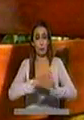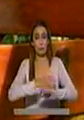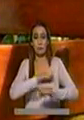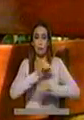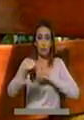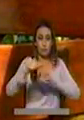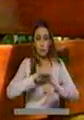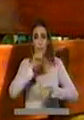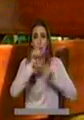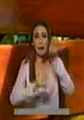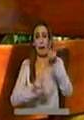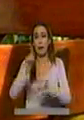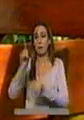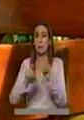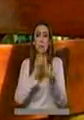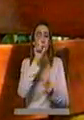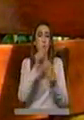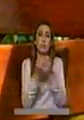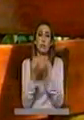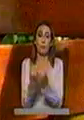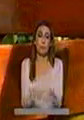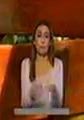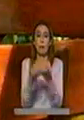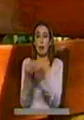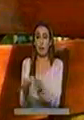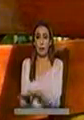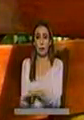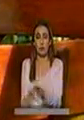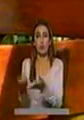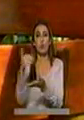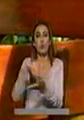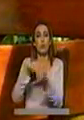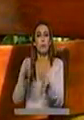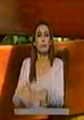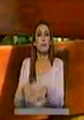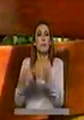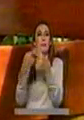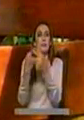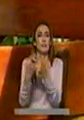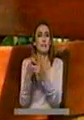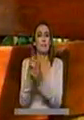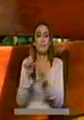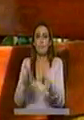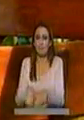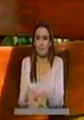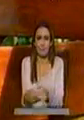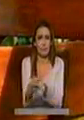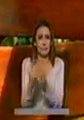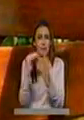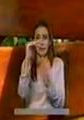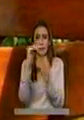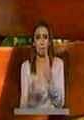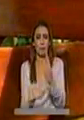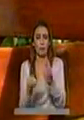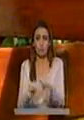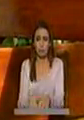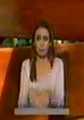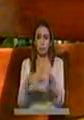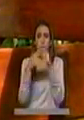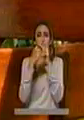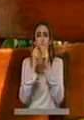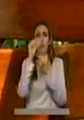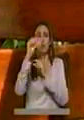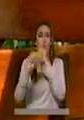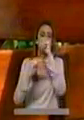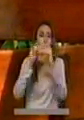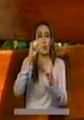luego de este evento natural, lógicamente tuvieron que emprender con visión de poder sacar adelante y desarrollar, alcanzar el desarrollo